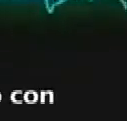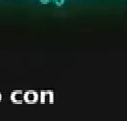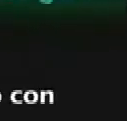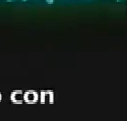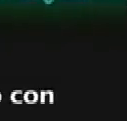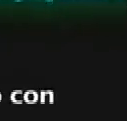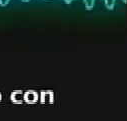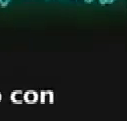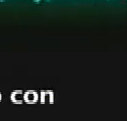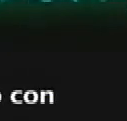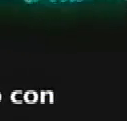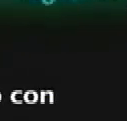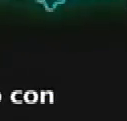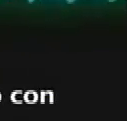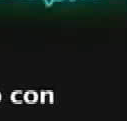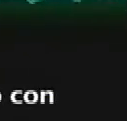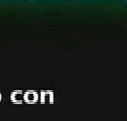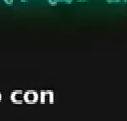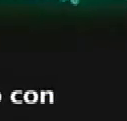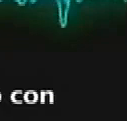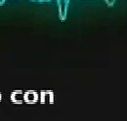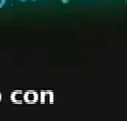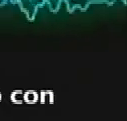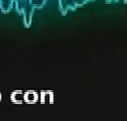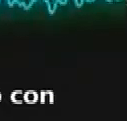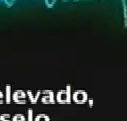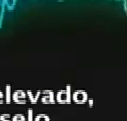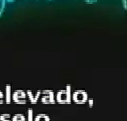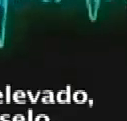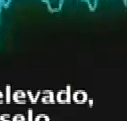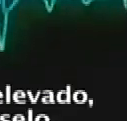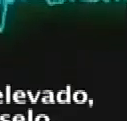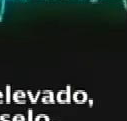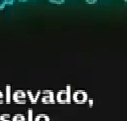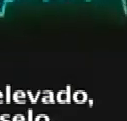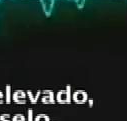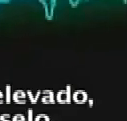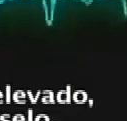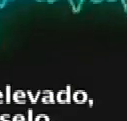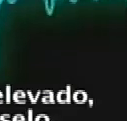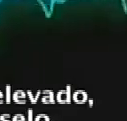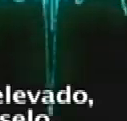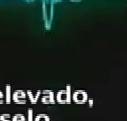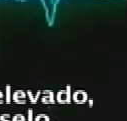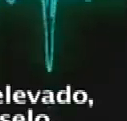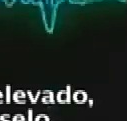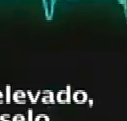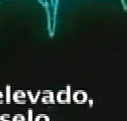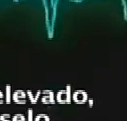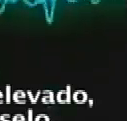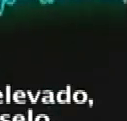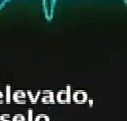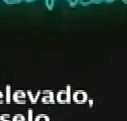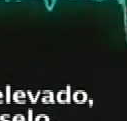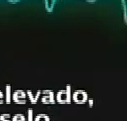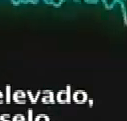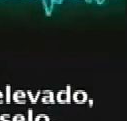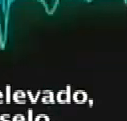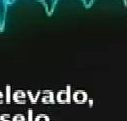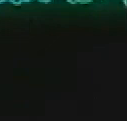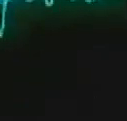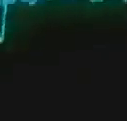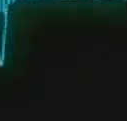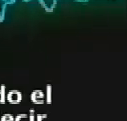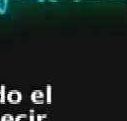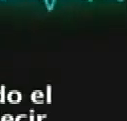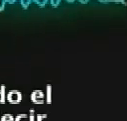montan los dos cables, el amarillo con amarillo y rojo con rojo. Y ya el dron tiene que estar ya casi que elevado, que ustedes sosteniéndolo para